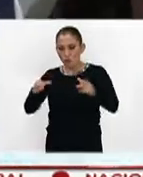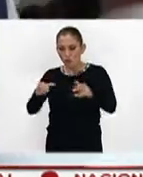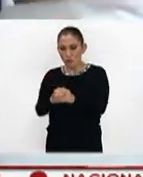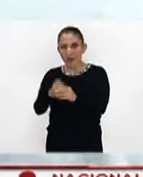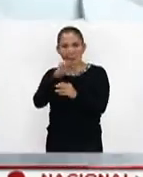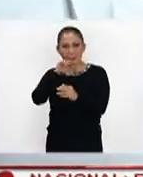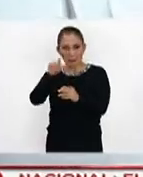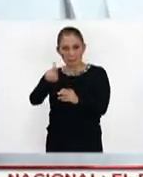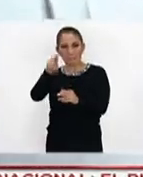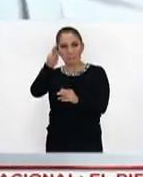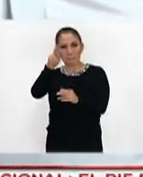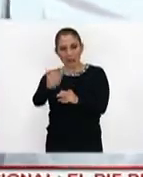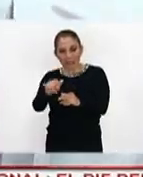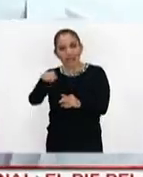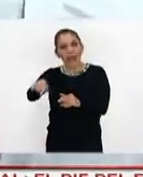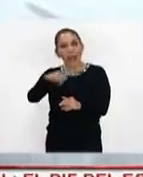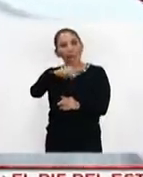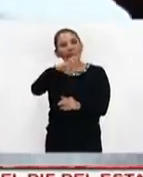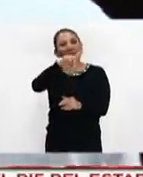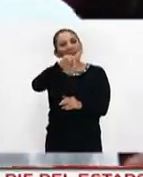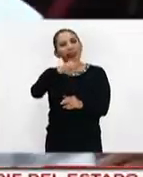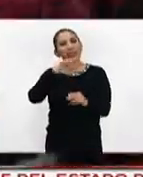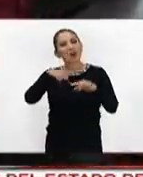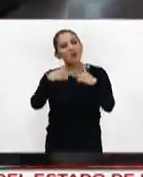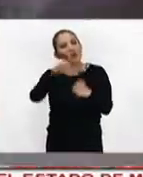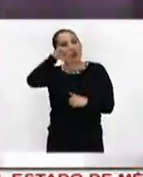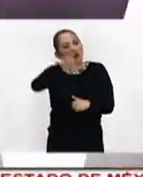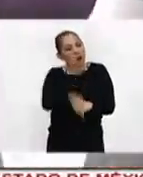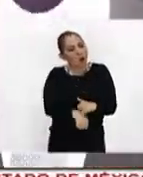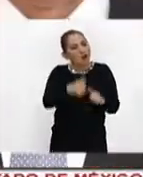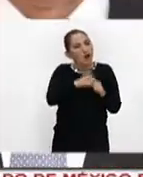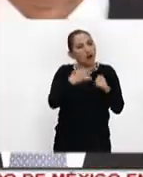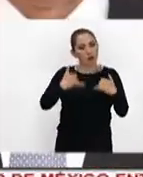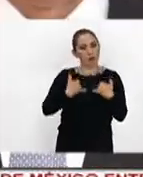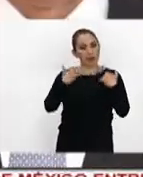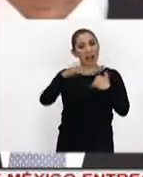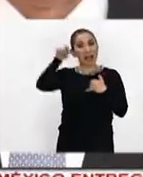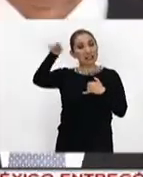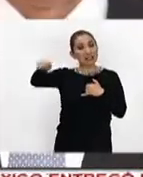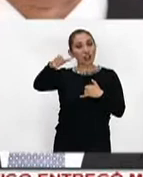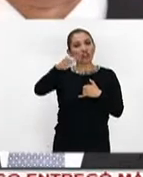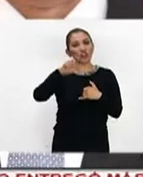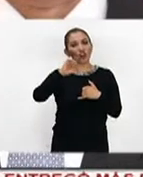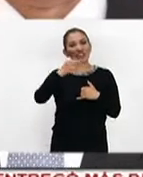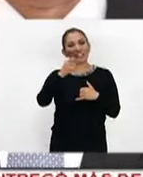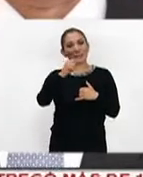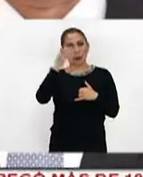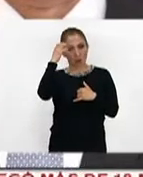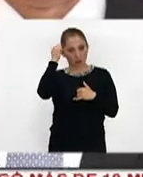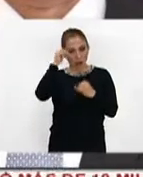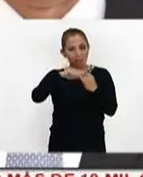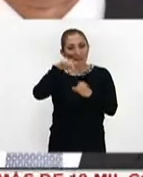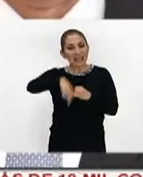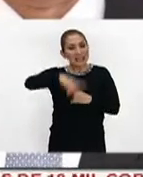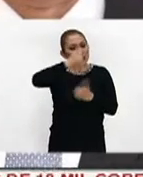militancia también priista. José Antonio Meade tendrá un encuentro hoy con jóvenes allá en Xochitepec, Morelos. Después se va a reunir aquí en la Ciudad de México